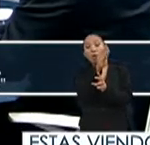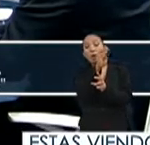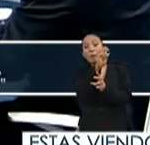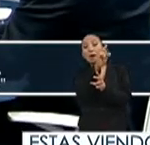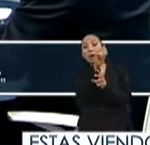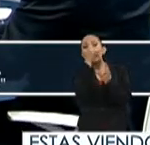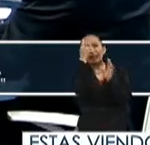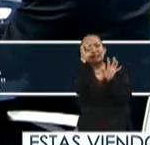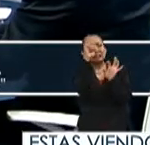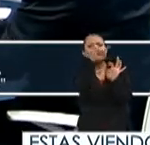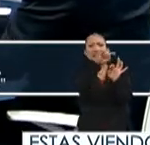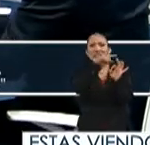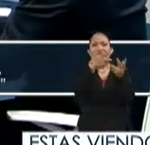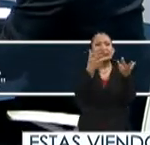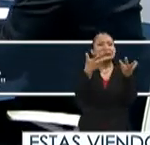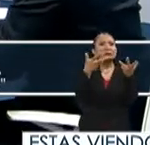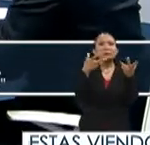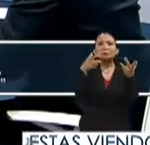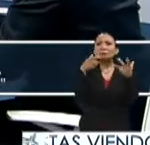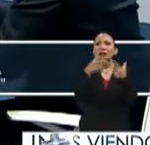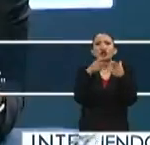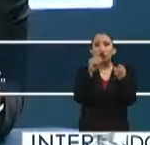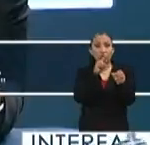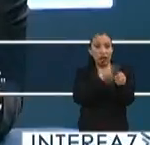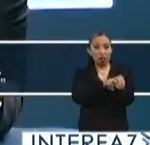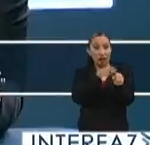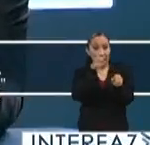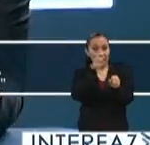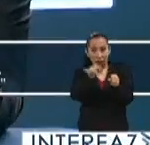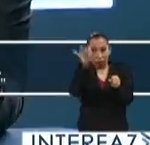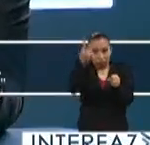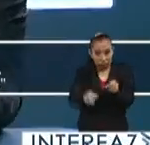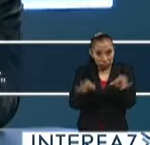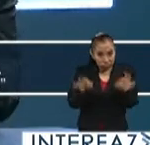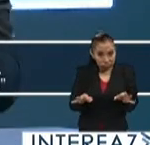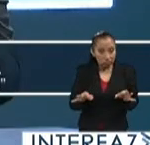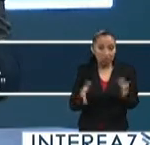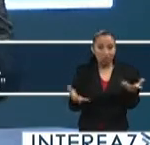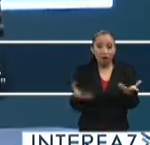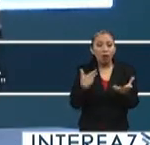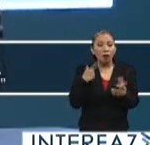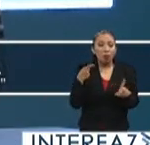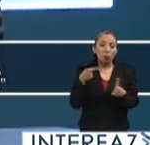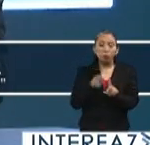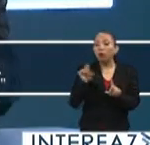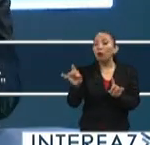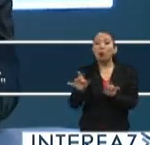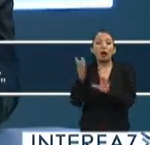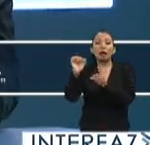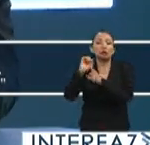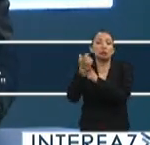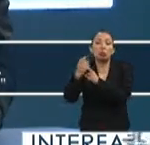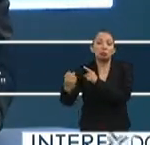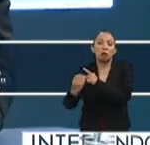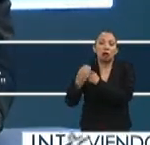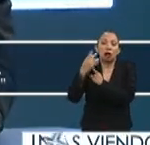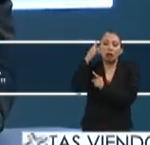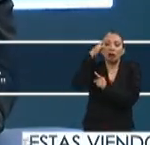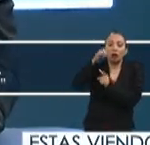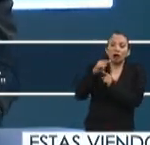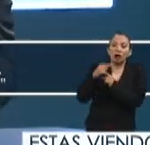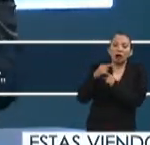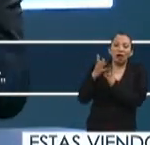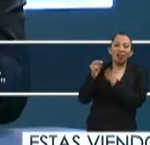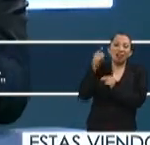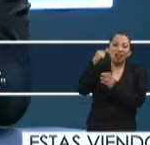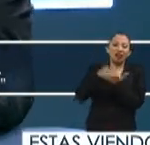resulta difícil. No es la manera natural como nosotros reaccionamos. Un determinado evento nos puede dar una probabilidad baja de ocurrir,